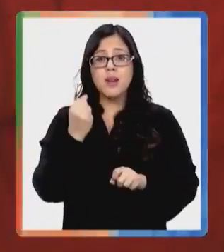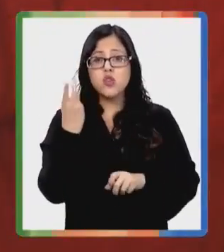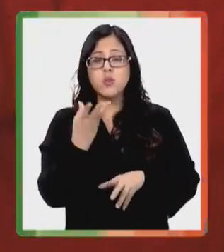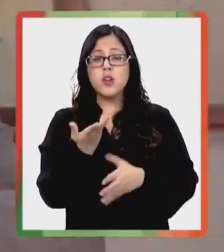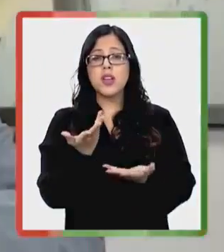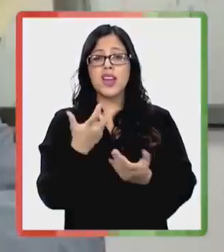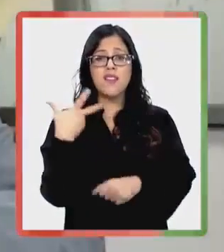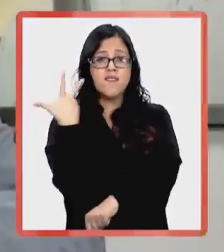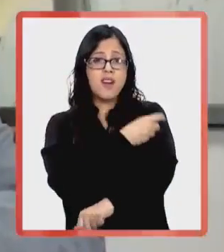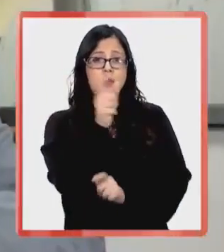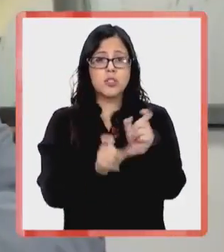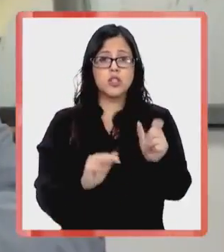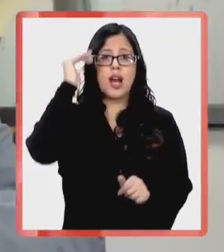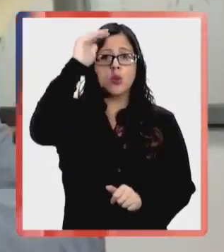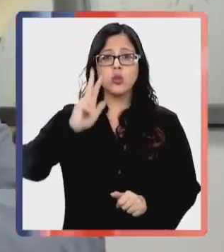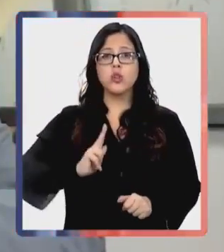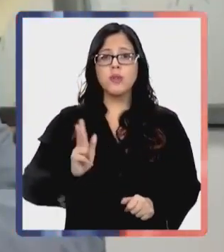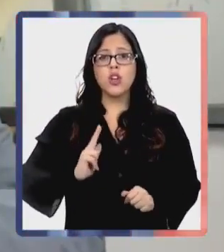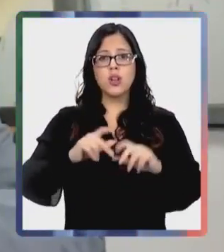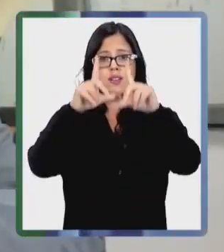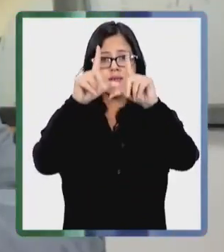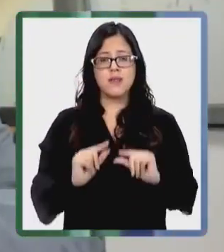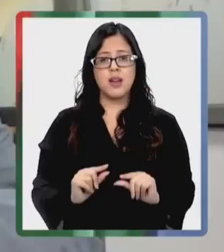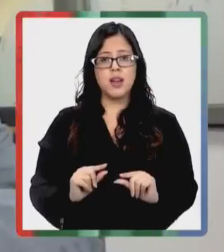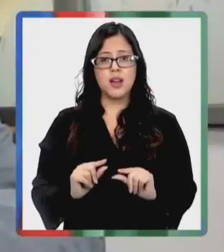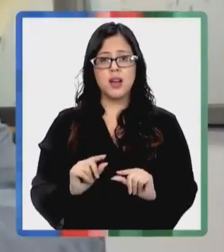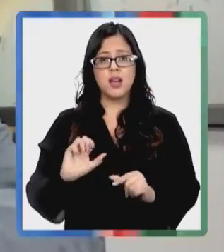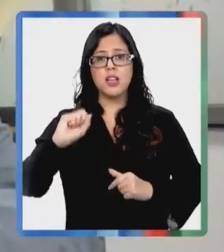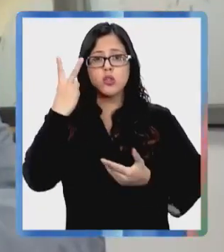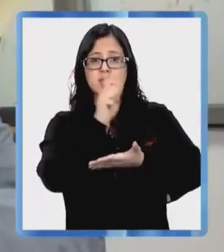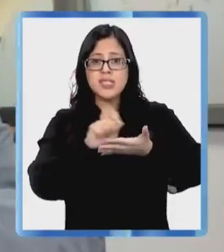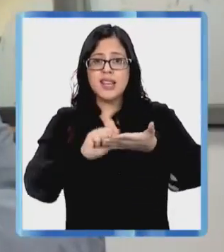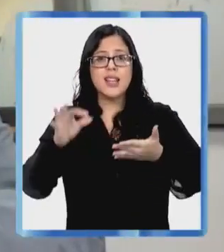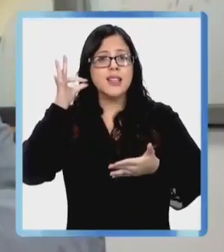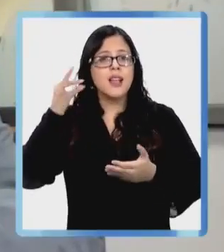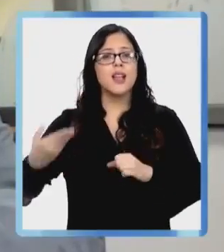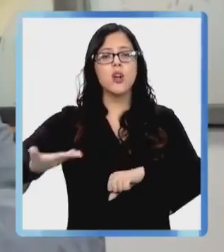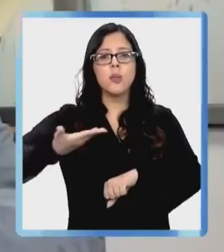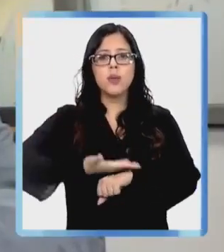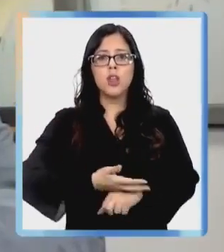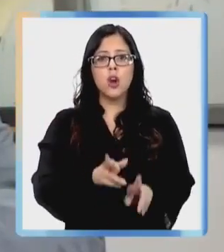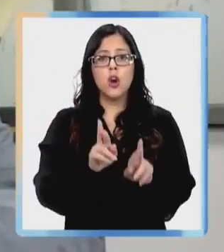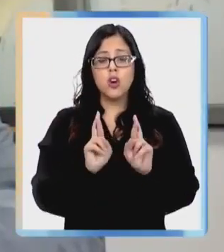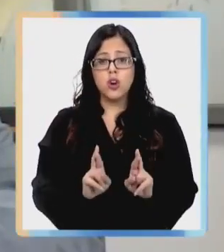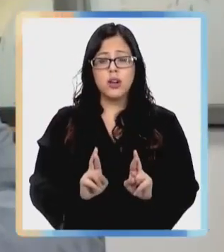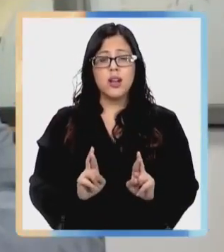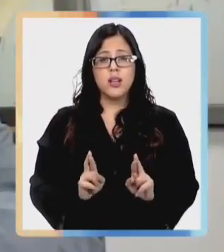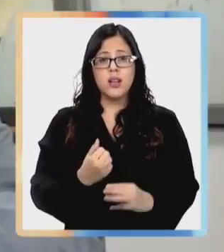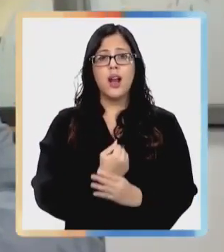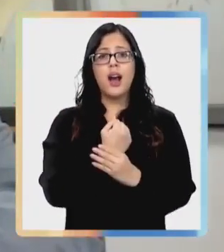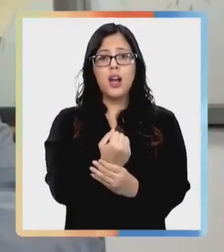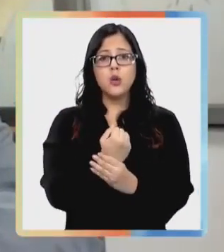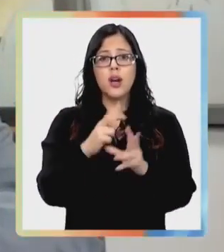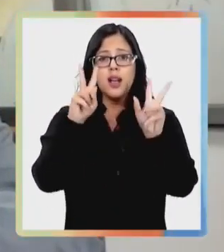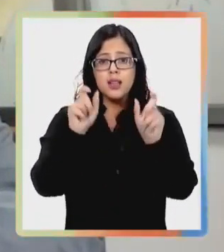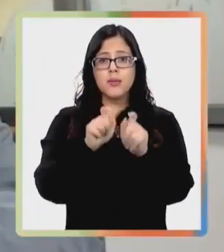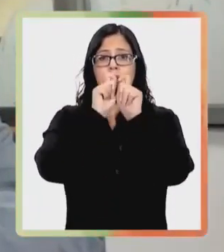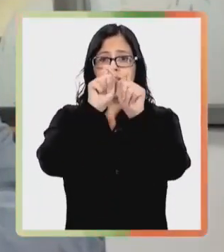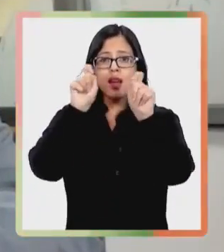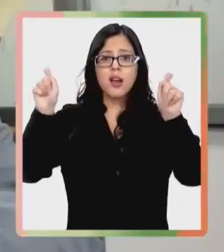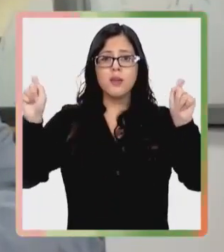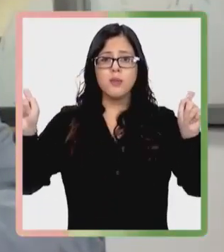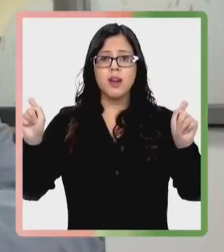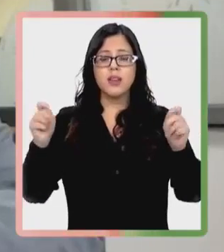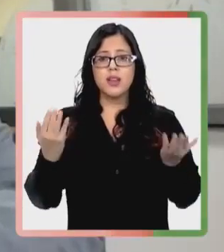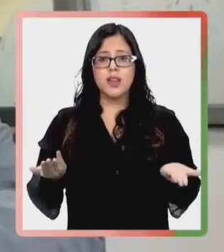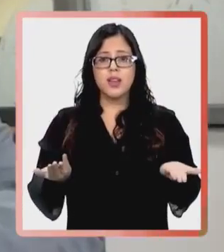La tasa de vacunación en los adultos mayores todavía está baja y la subsecretaria nos pidió justamente que ojalá ayudáramos en la